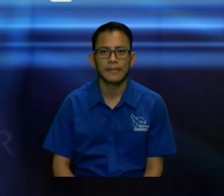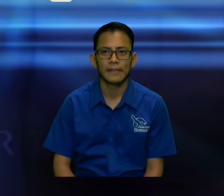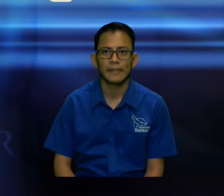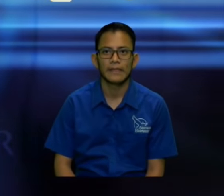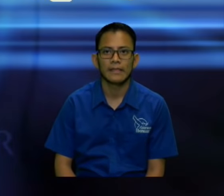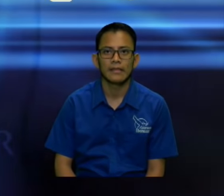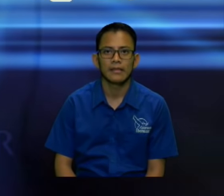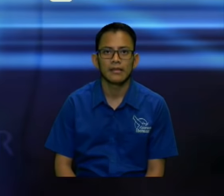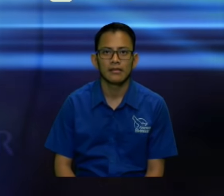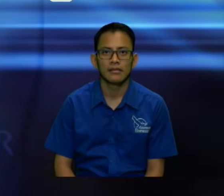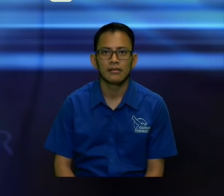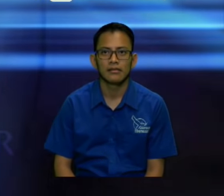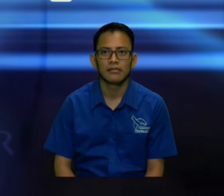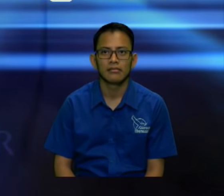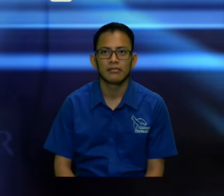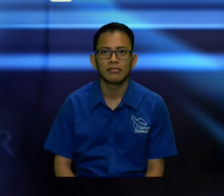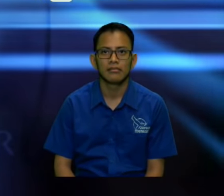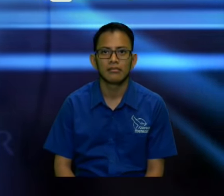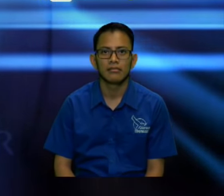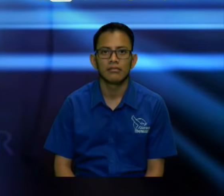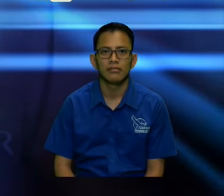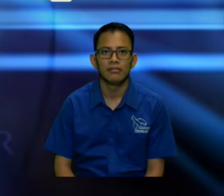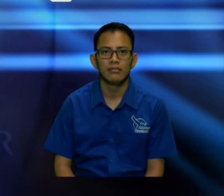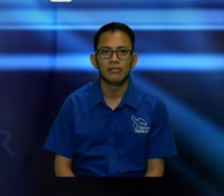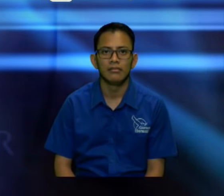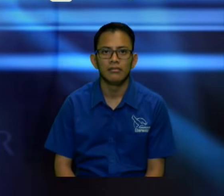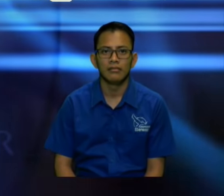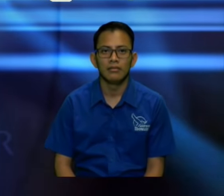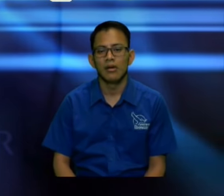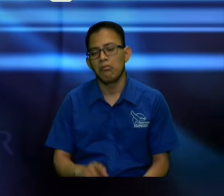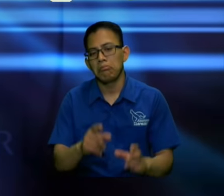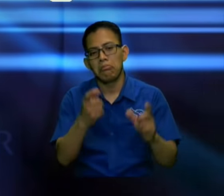¿Ah? Sí, aquí está, ¿ve? Con.